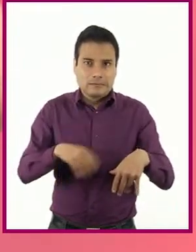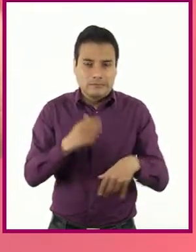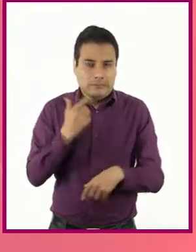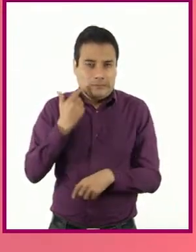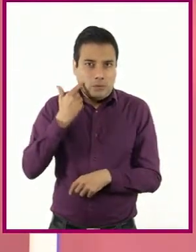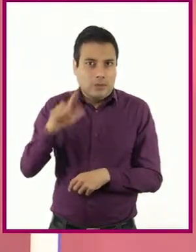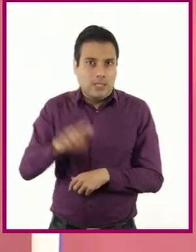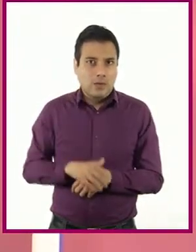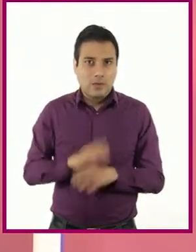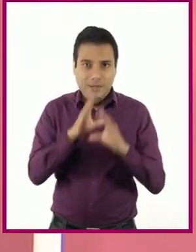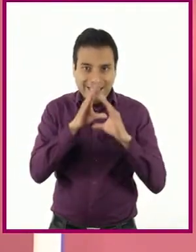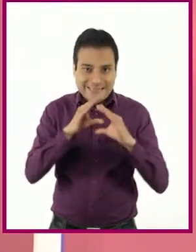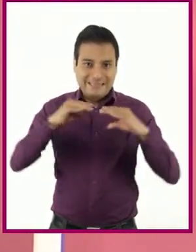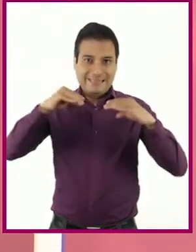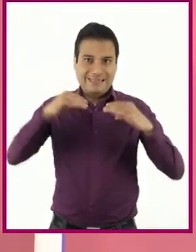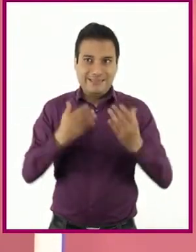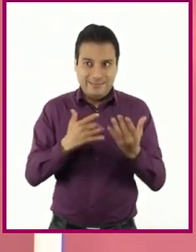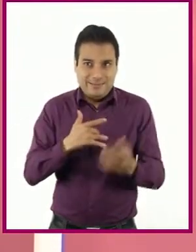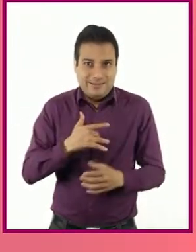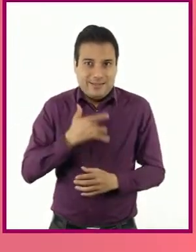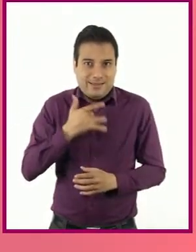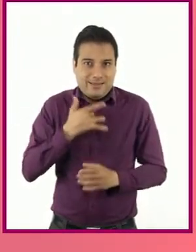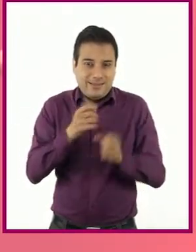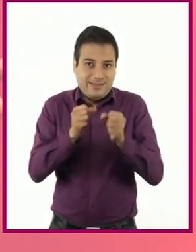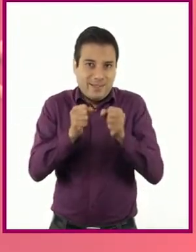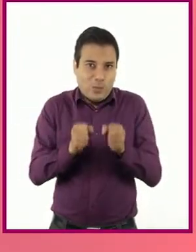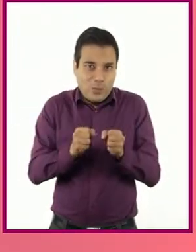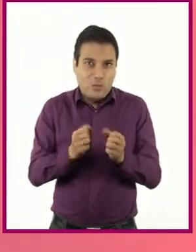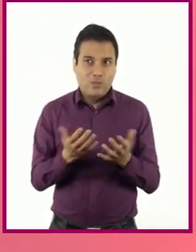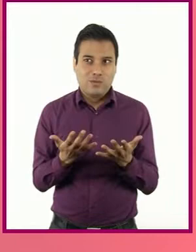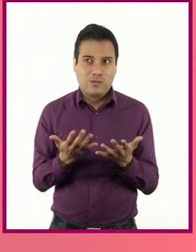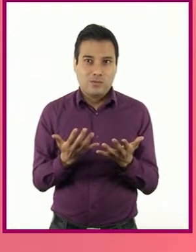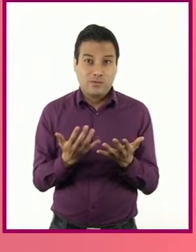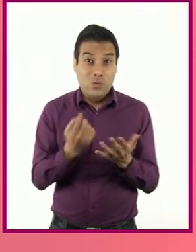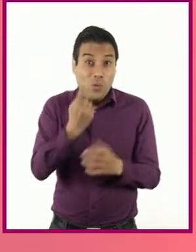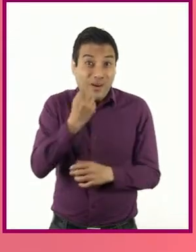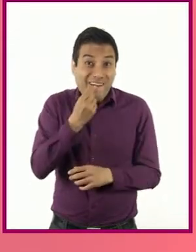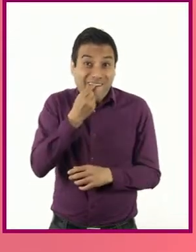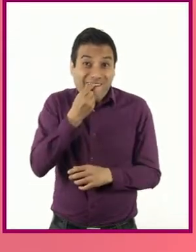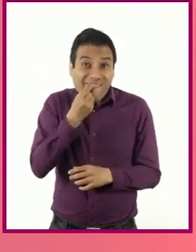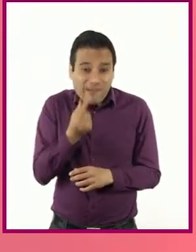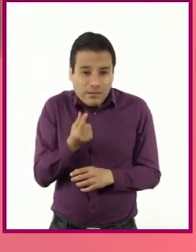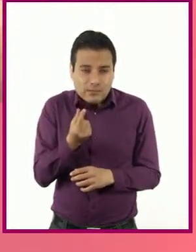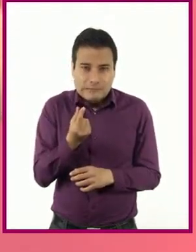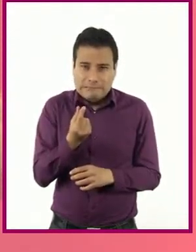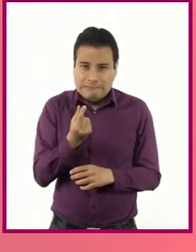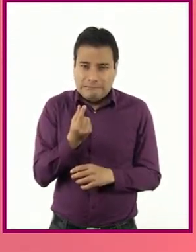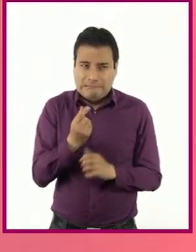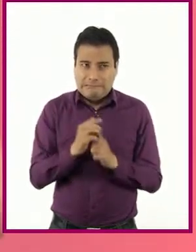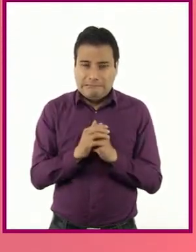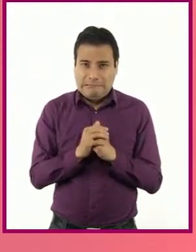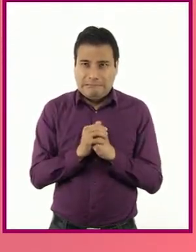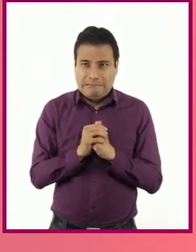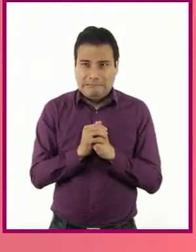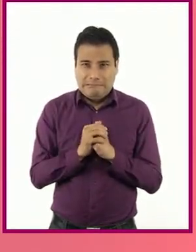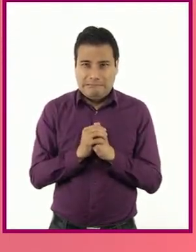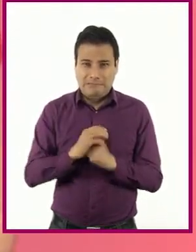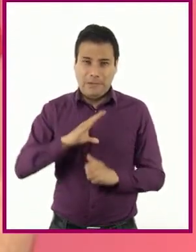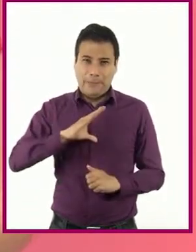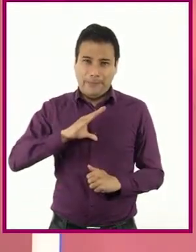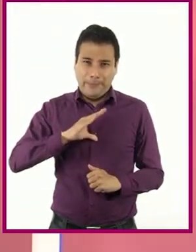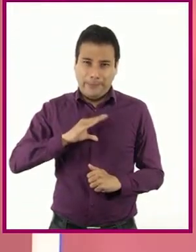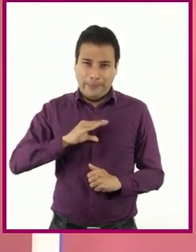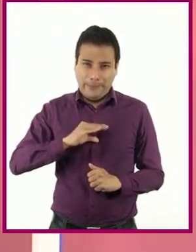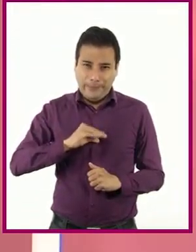nos da seguridad y al sonreír con el faltante de una pieza dental, bueno, seguro que la autoestima se va para